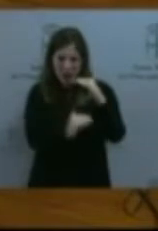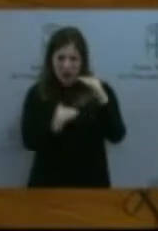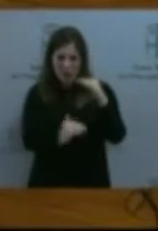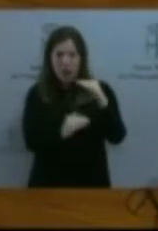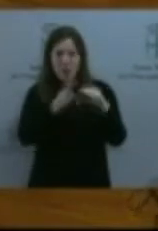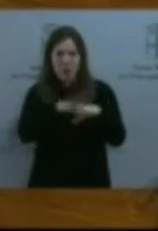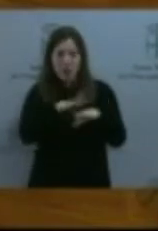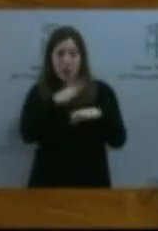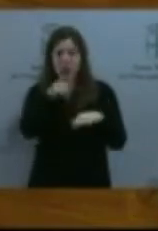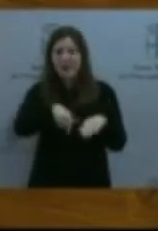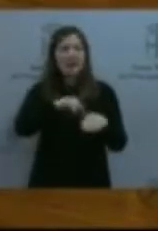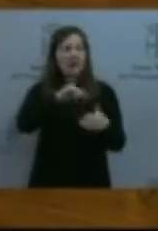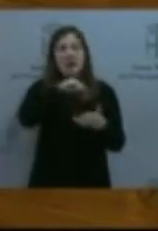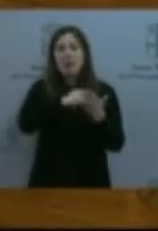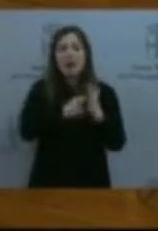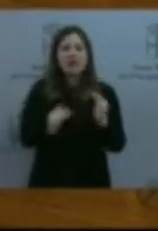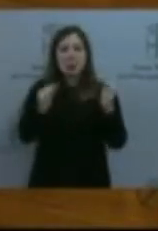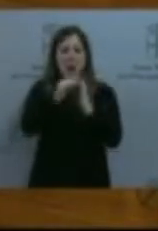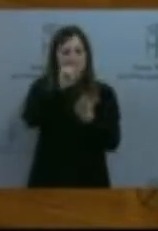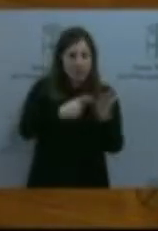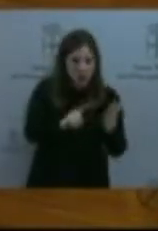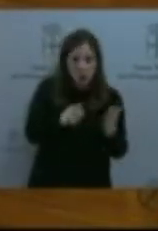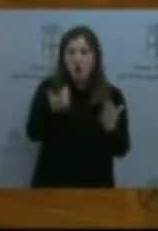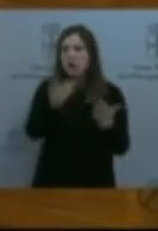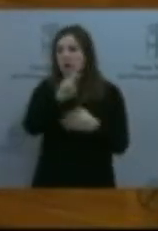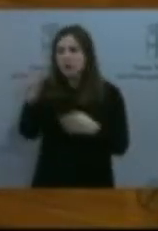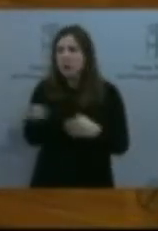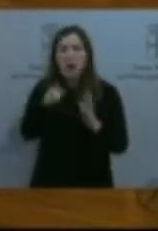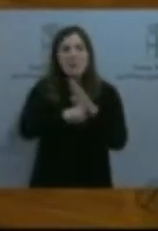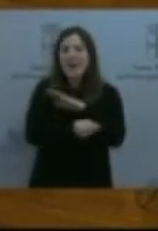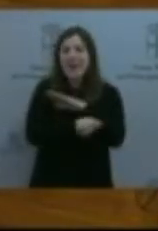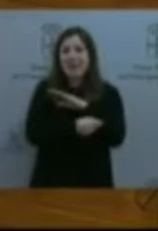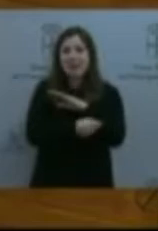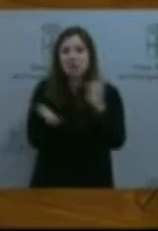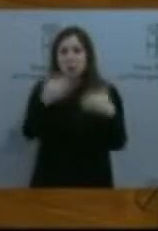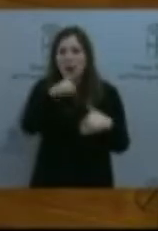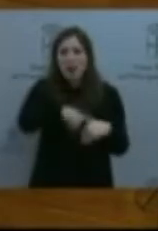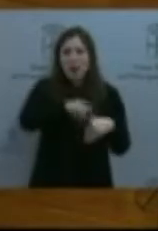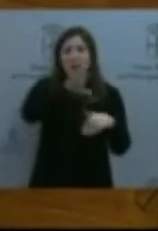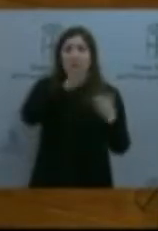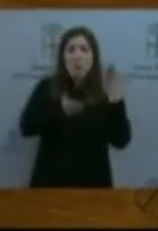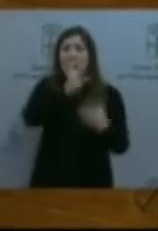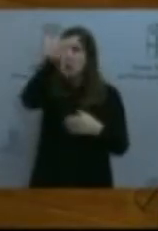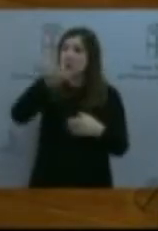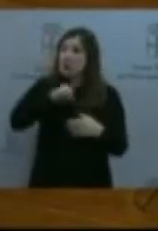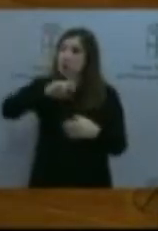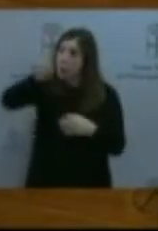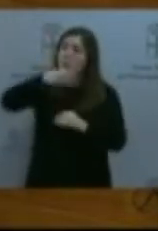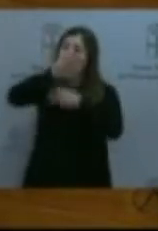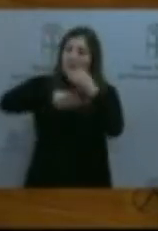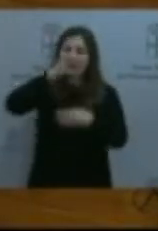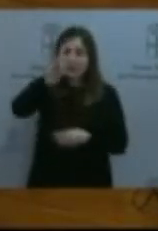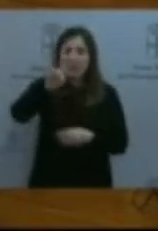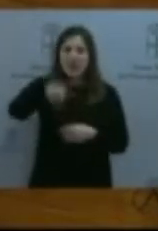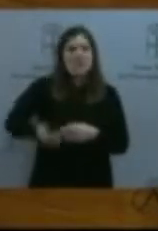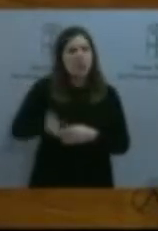hombres y mujeres, y por tanto no se toman medidas que otras comunidades autónomas sí están haciendo. Y eso es importante, porque ustedes sí que tienen mecanismos y herramientas